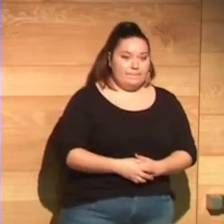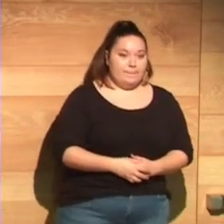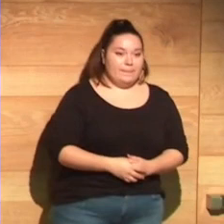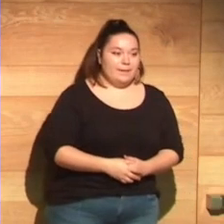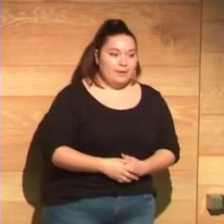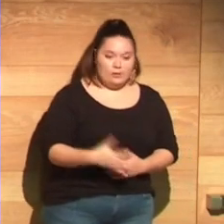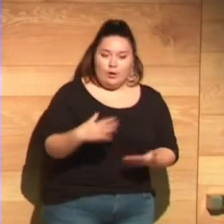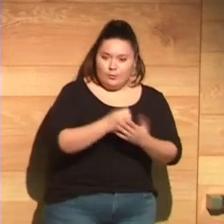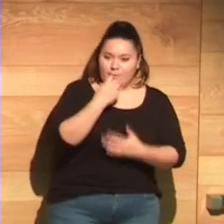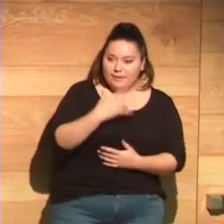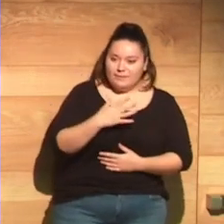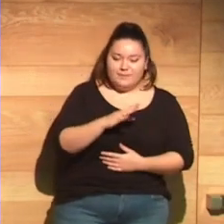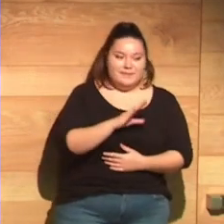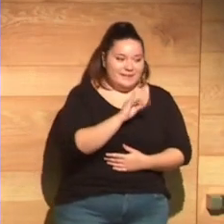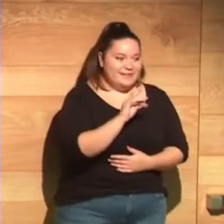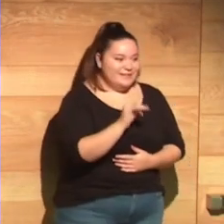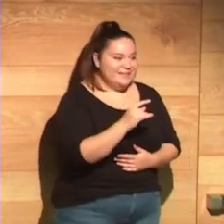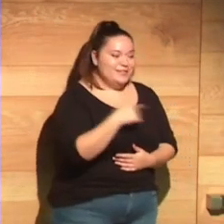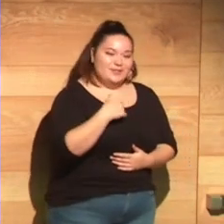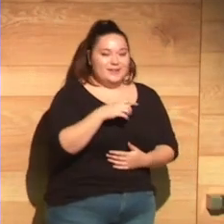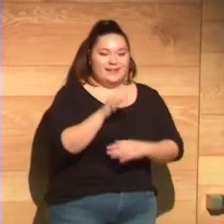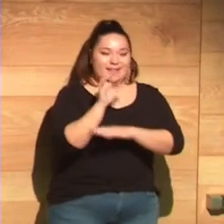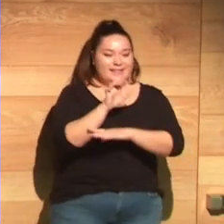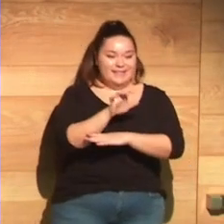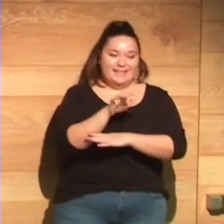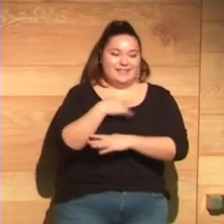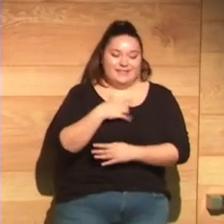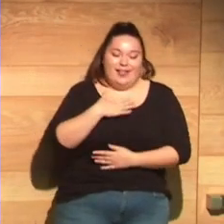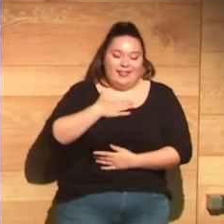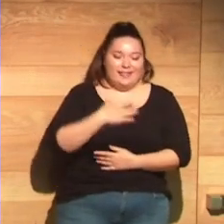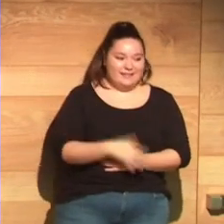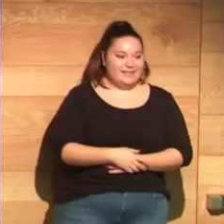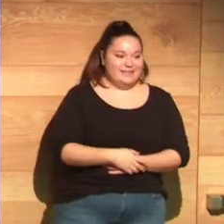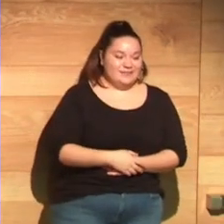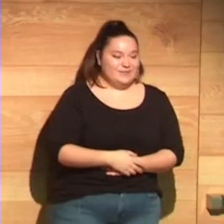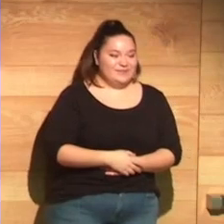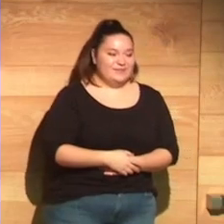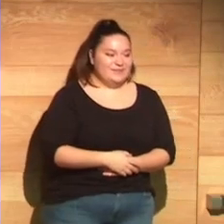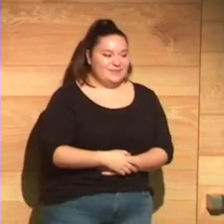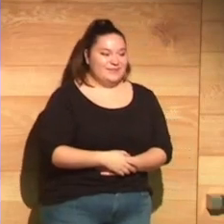¿Todo bien? Sí, es que me he reído y se ha ido las cosas del directo.